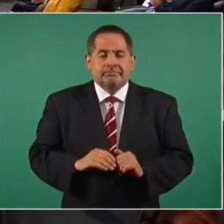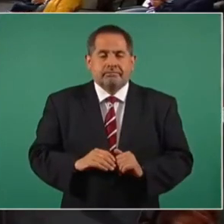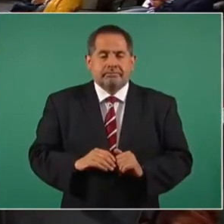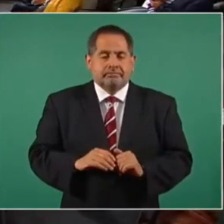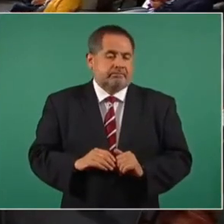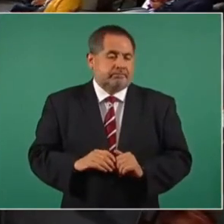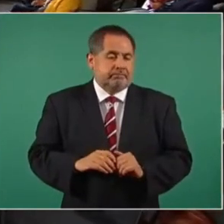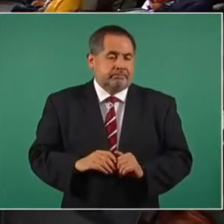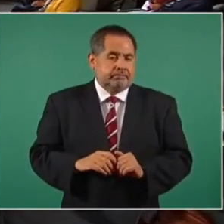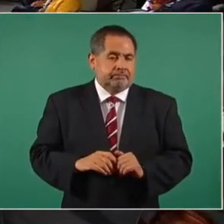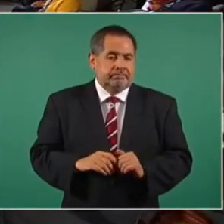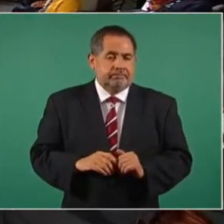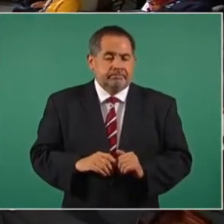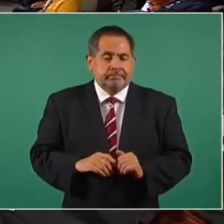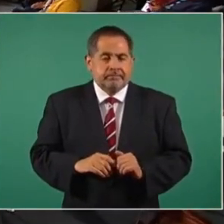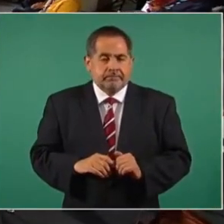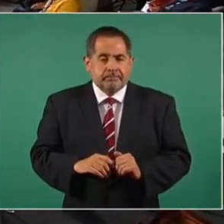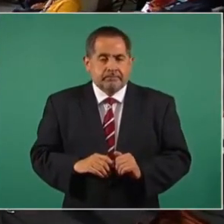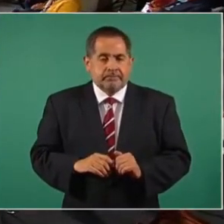mediante